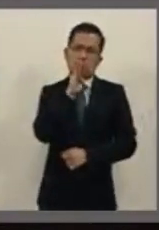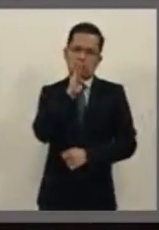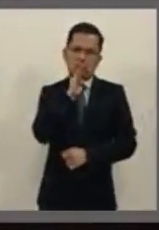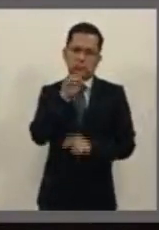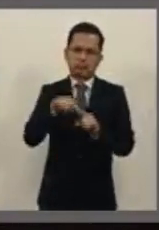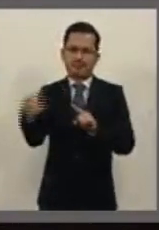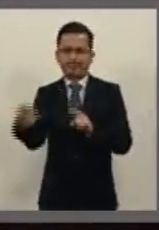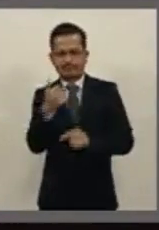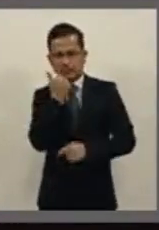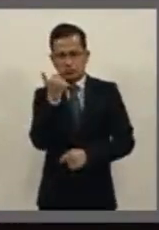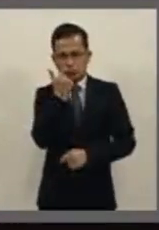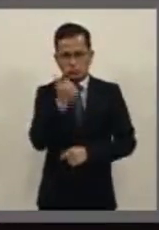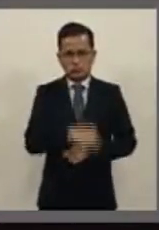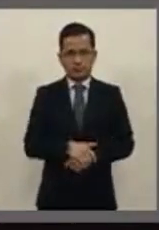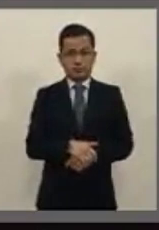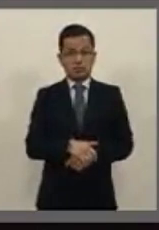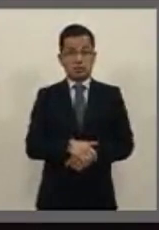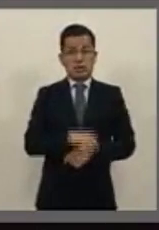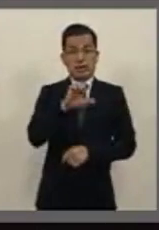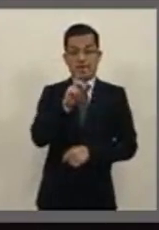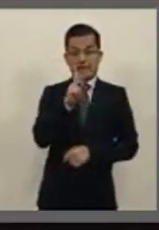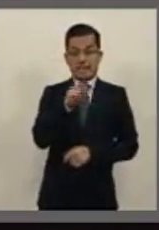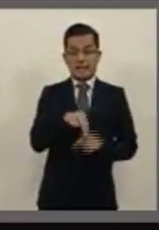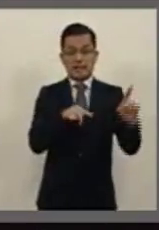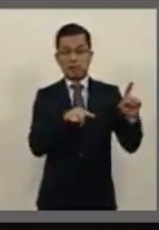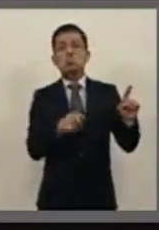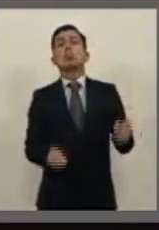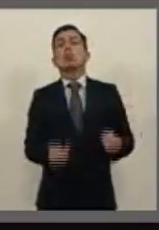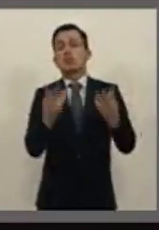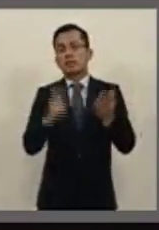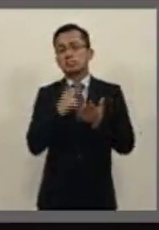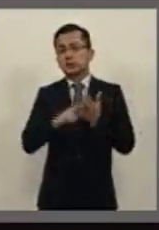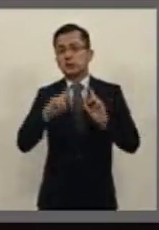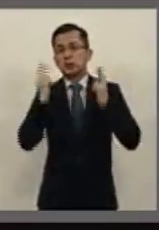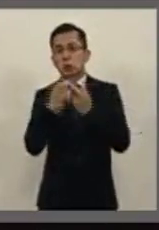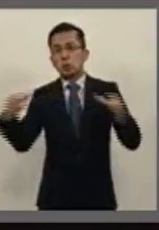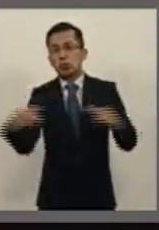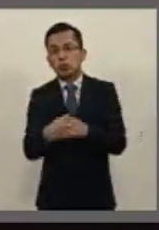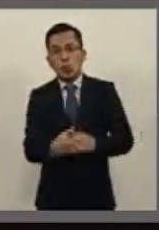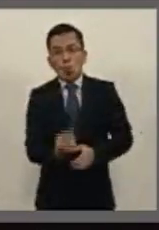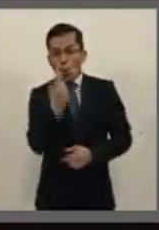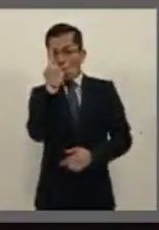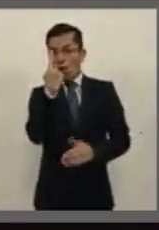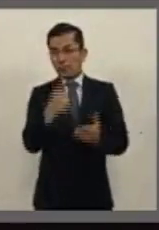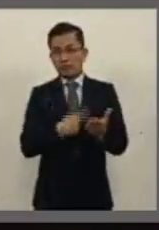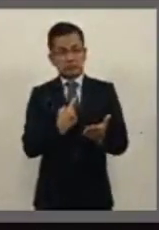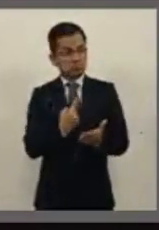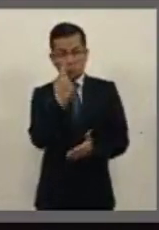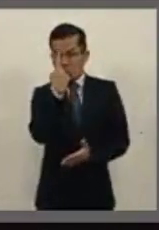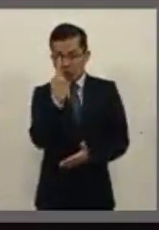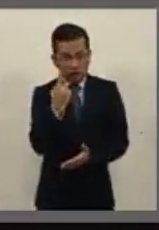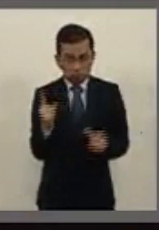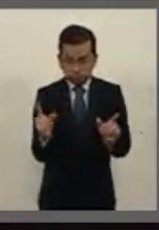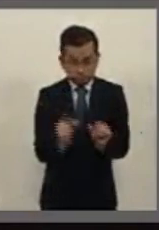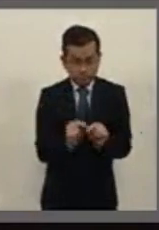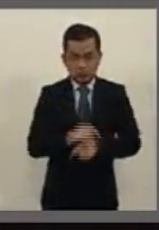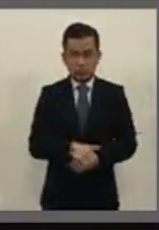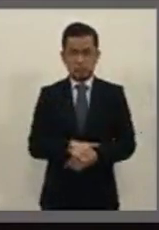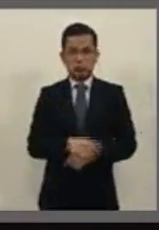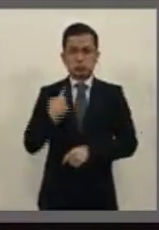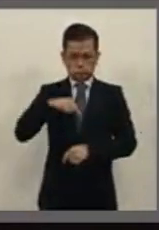normalistas. Enrique Peña Nieto se ha reunido una sola vez con ellos en estos 4 años. Padres y madres, muchos de aquí